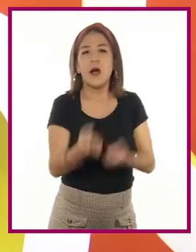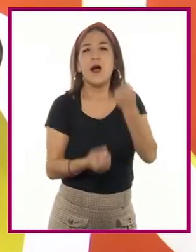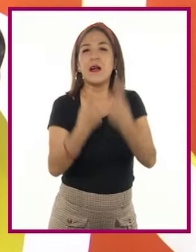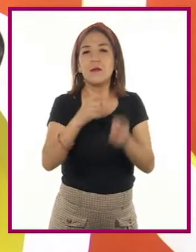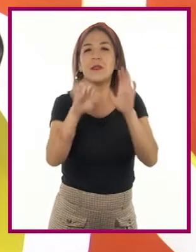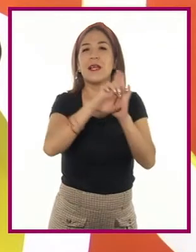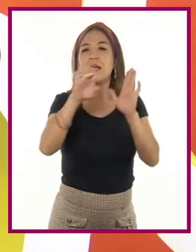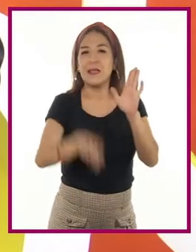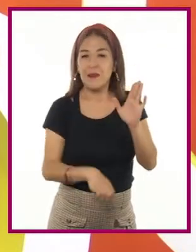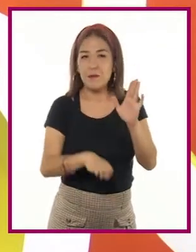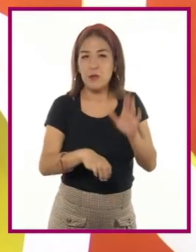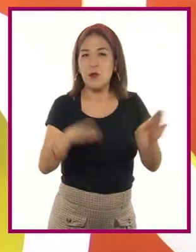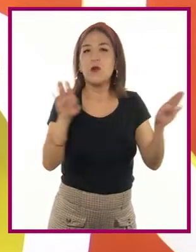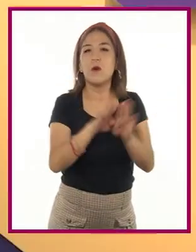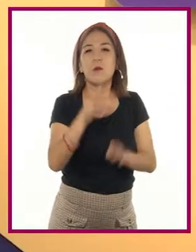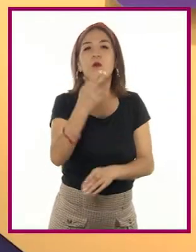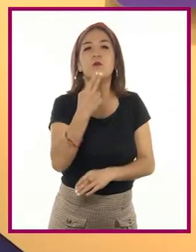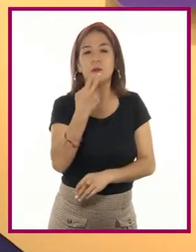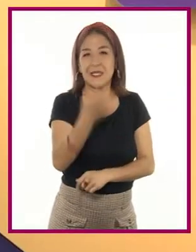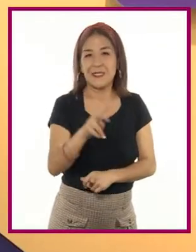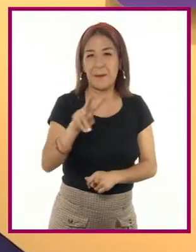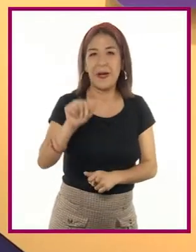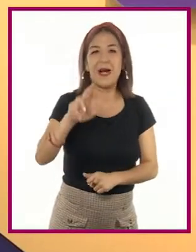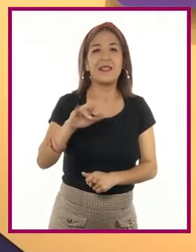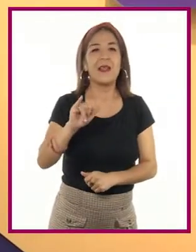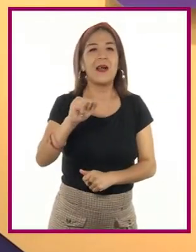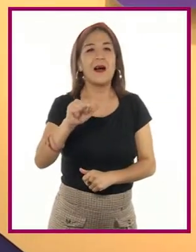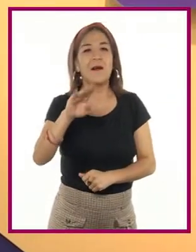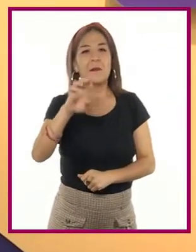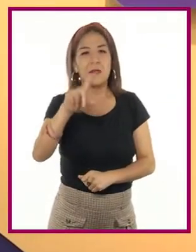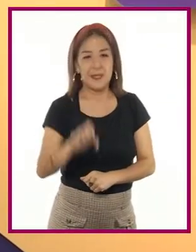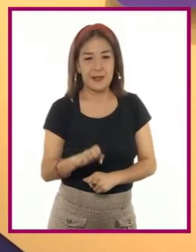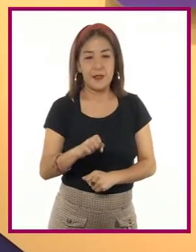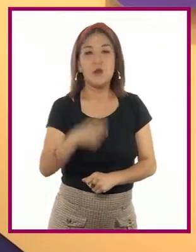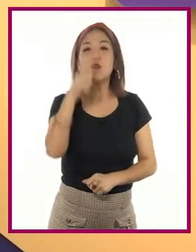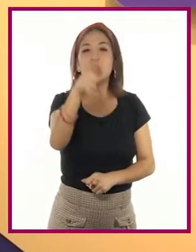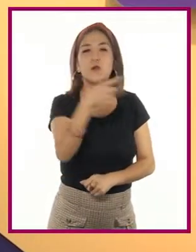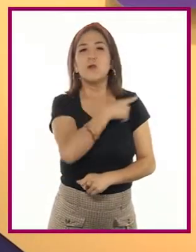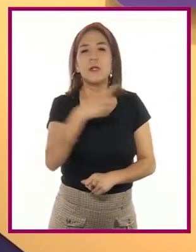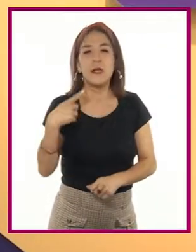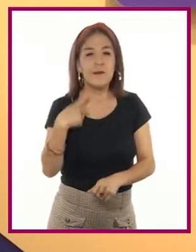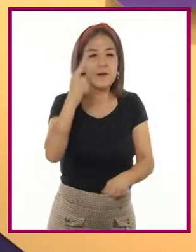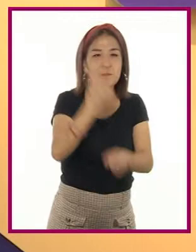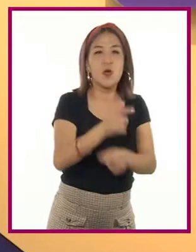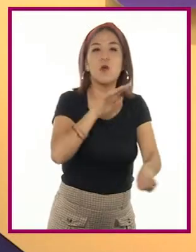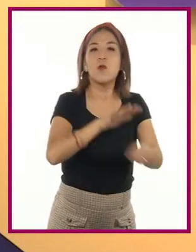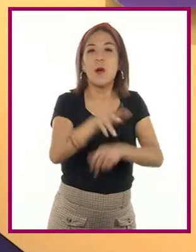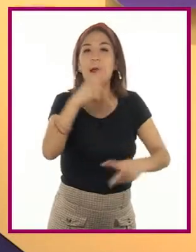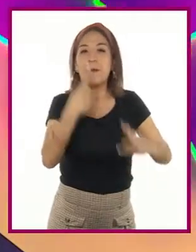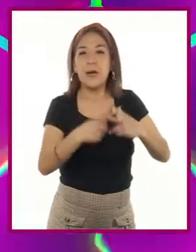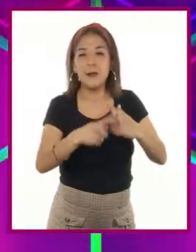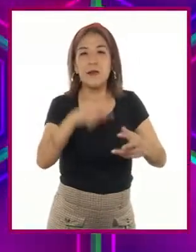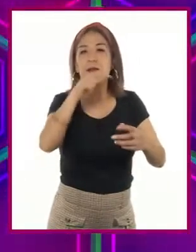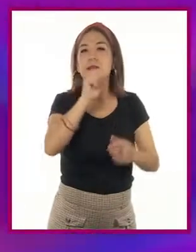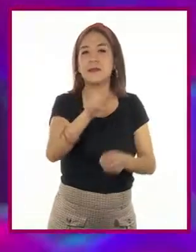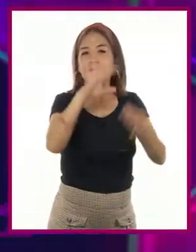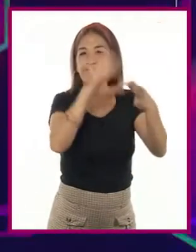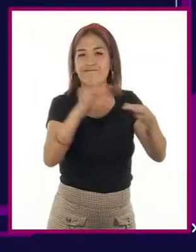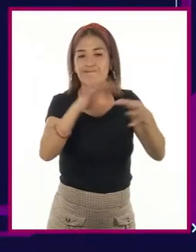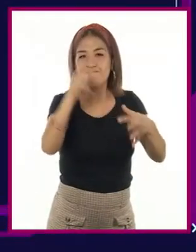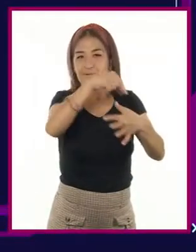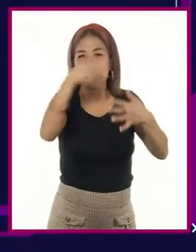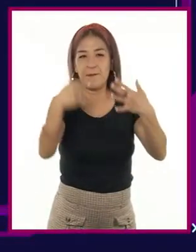ejemplos sobre el uso de la variable determinen cuál es la representación algebraica de cada enunciado